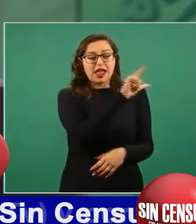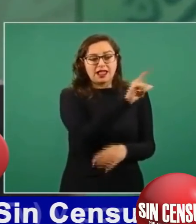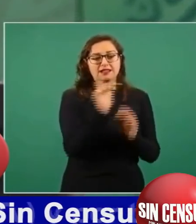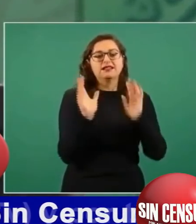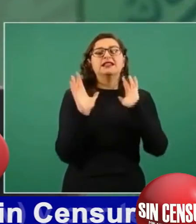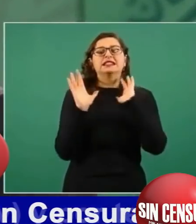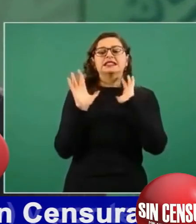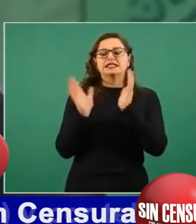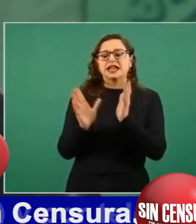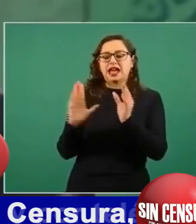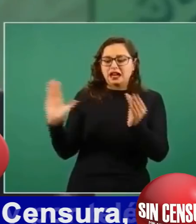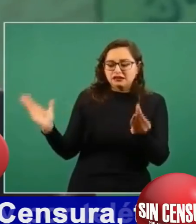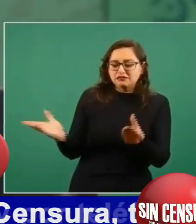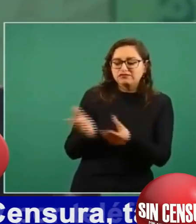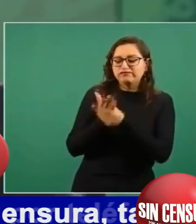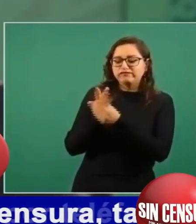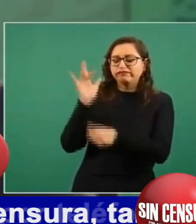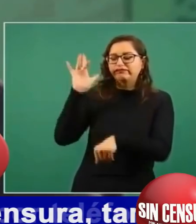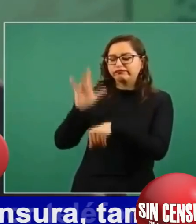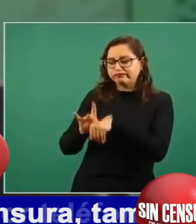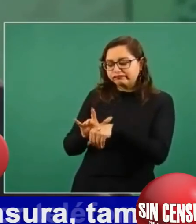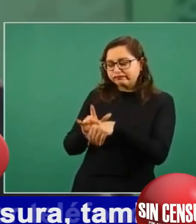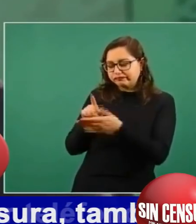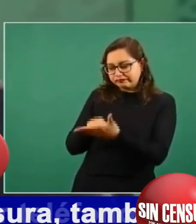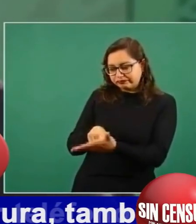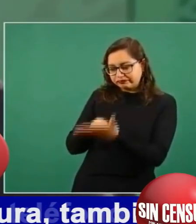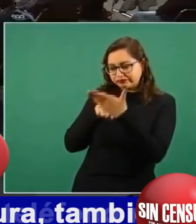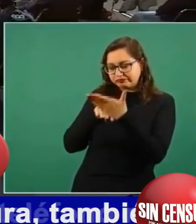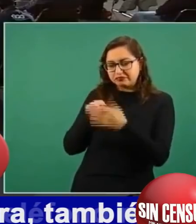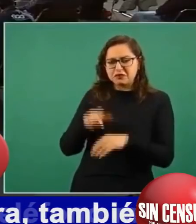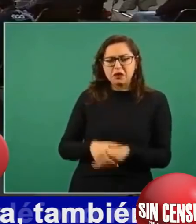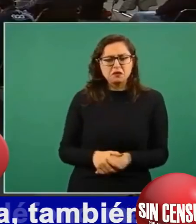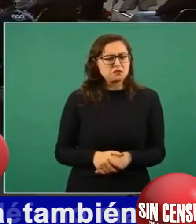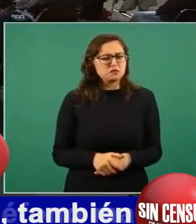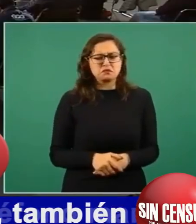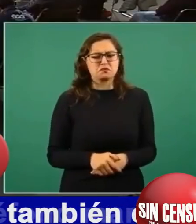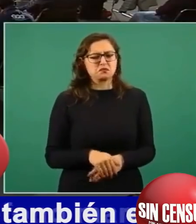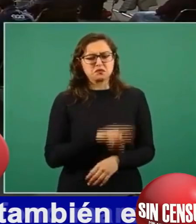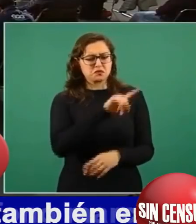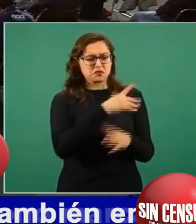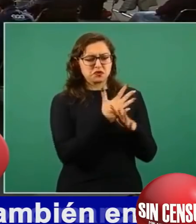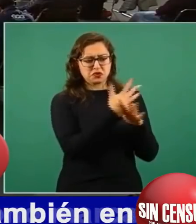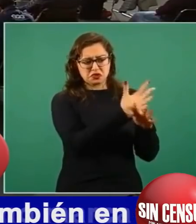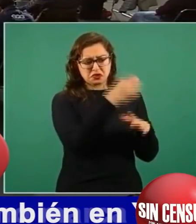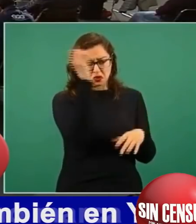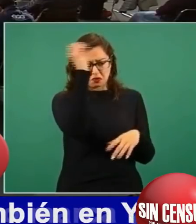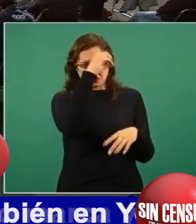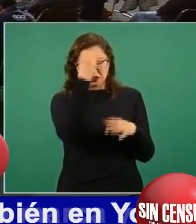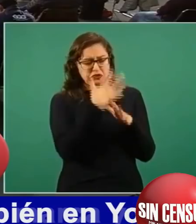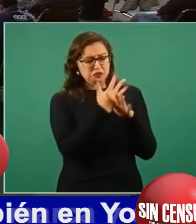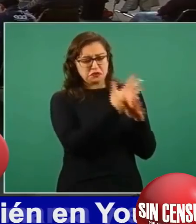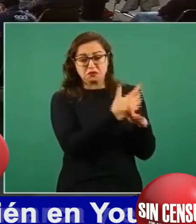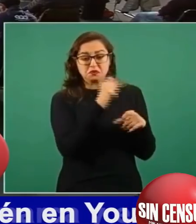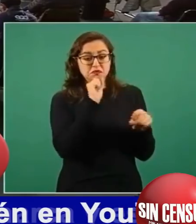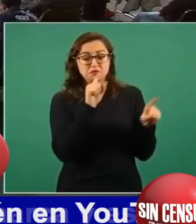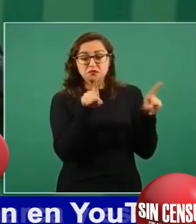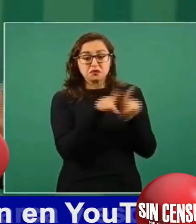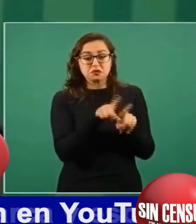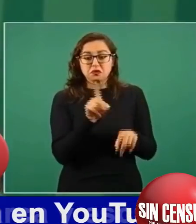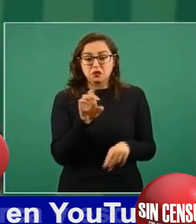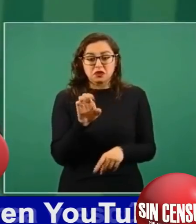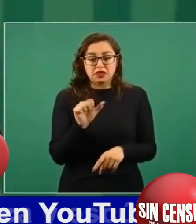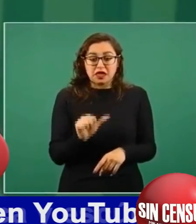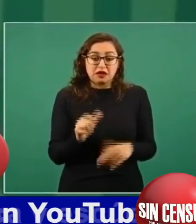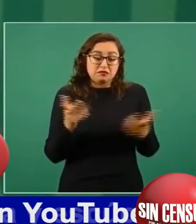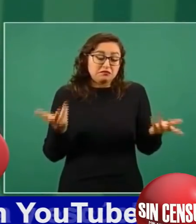otra opinión. Opina exactamente igual. De hecho, dice que la DEA tiene hasta más elementos. Bueno, pues ya, ni